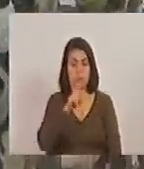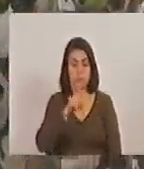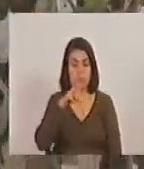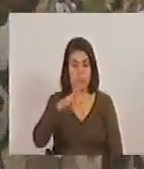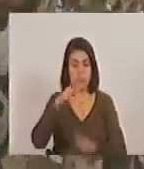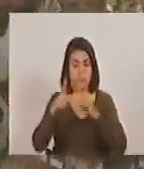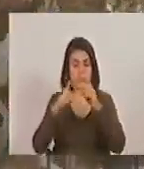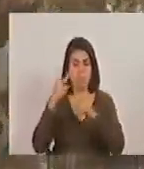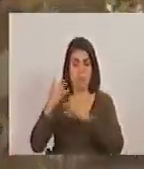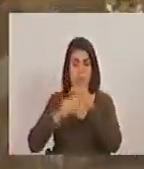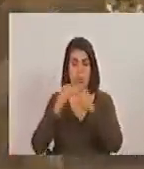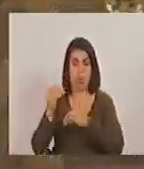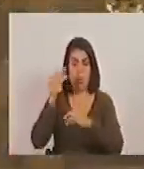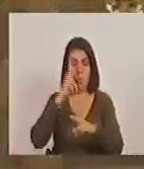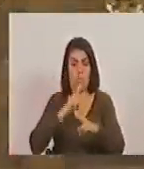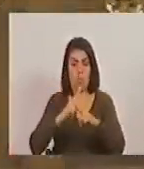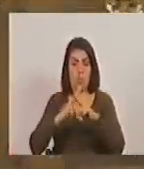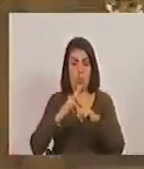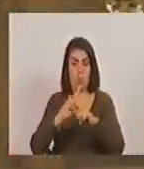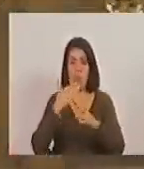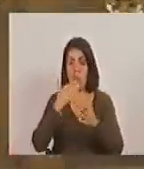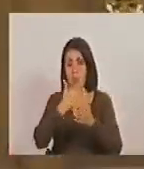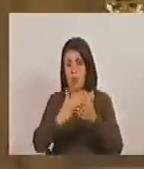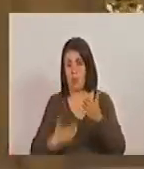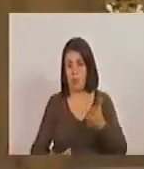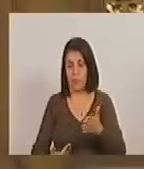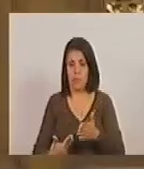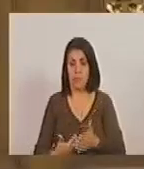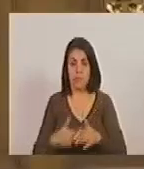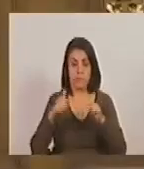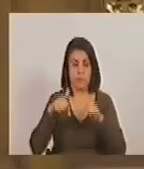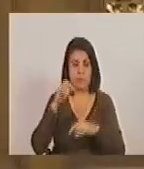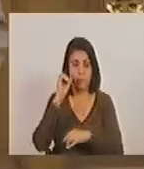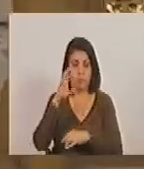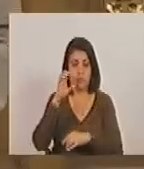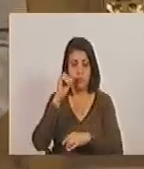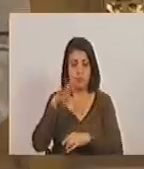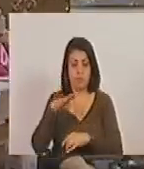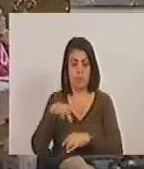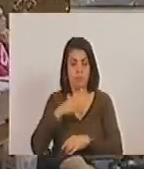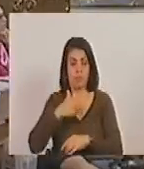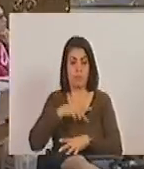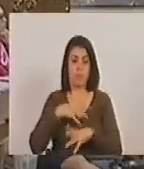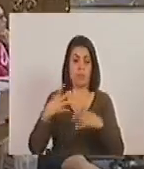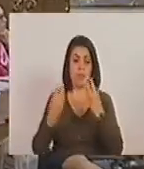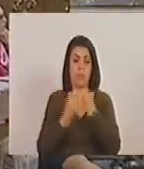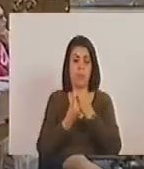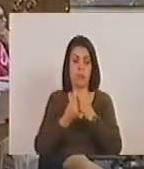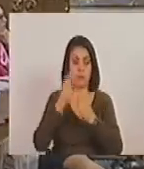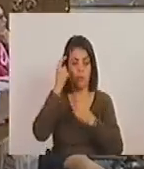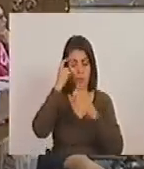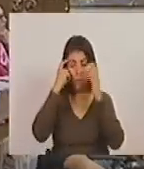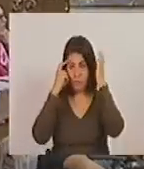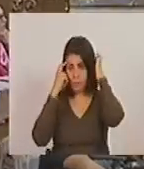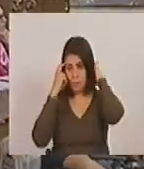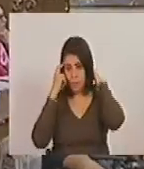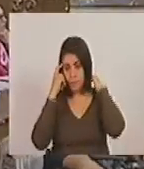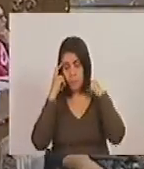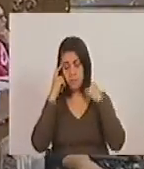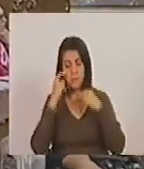1823. Y en honor a eso, propongo, presidente, que esta asamblea nos acompañe al día siguiente del